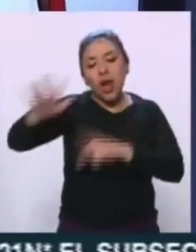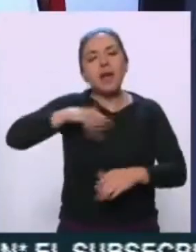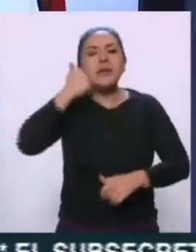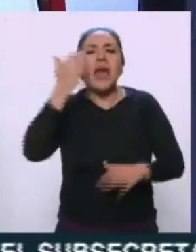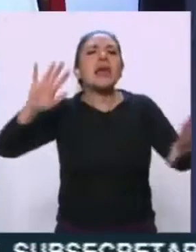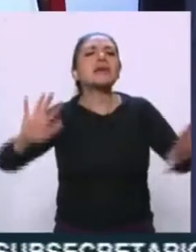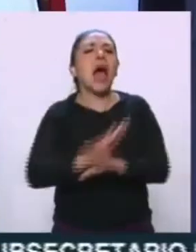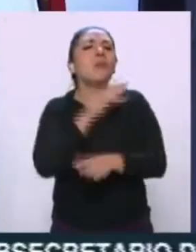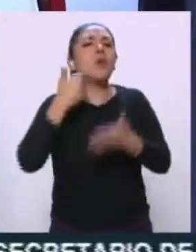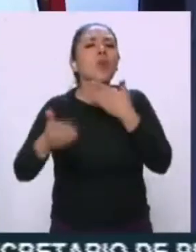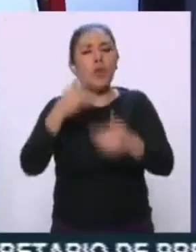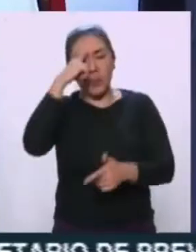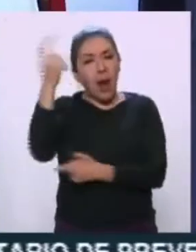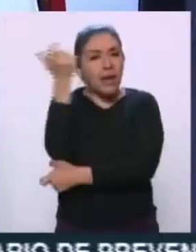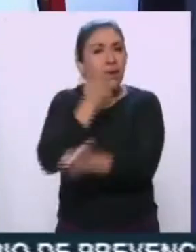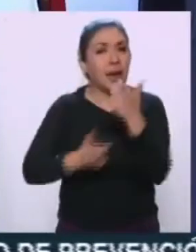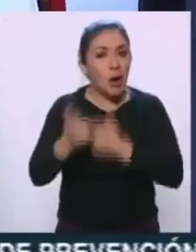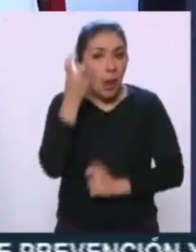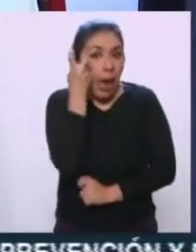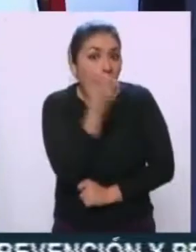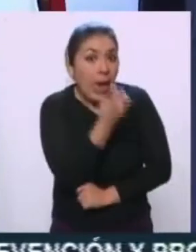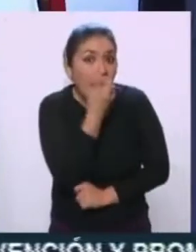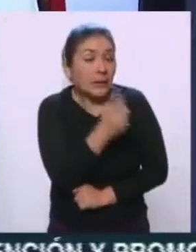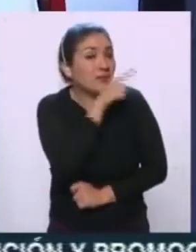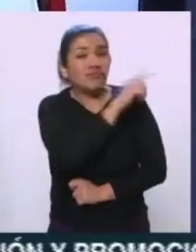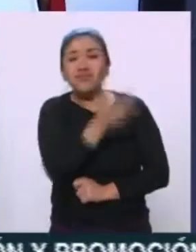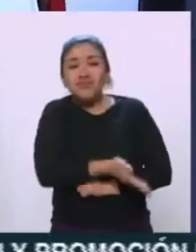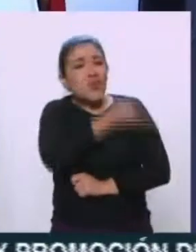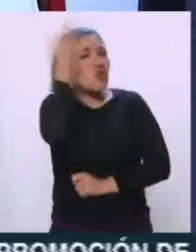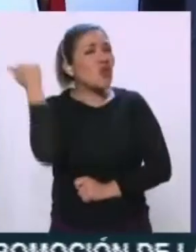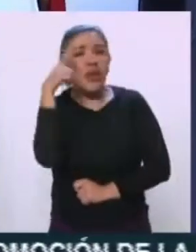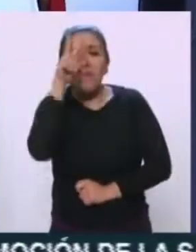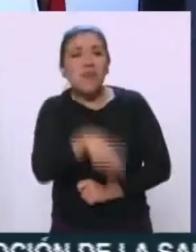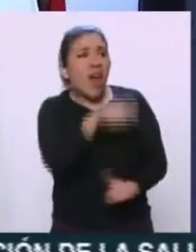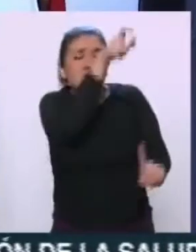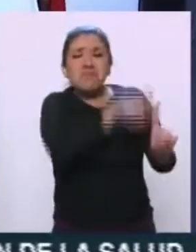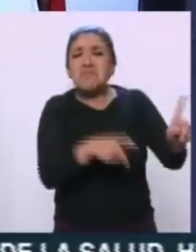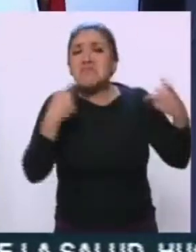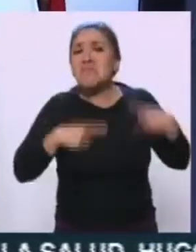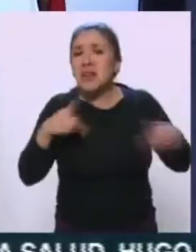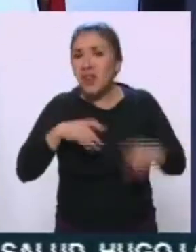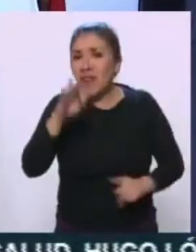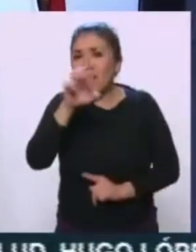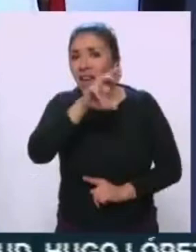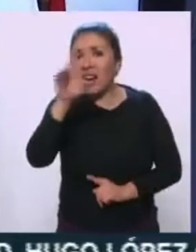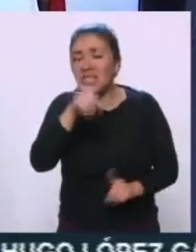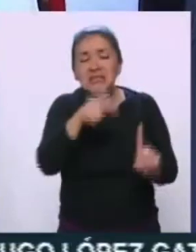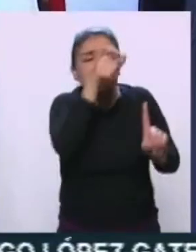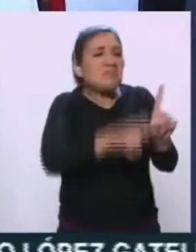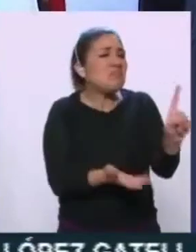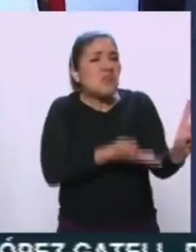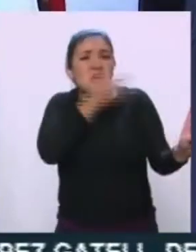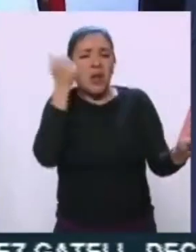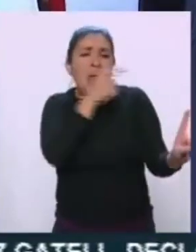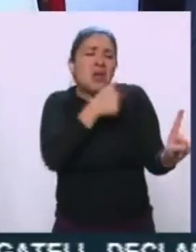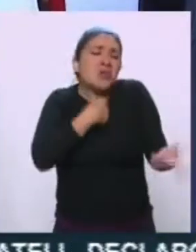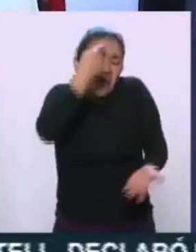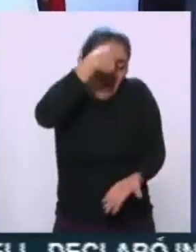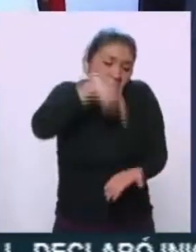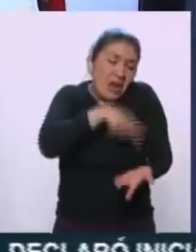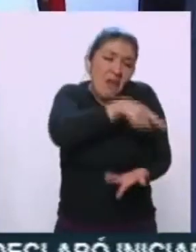modelo económico. Eso es lo que desconoce completamente Ferriz, y yo creo que lo hizo,